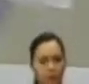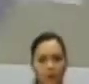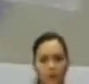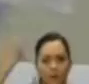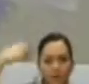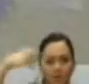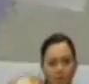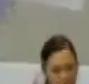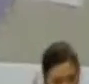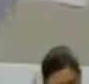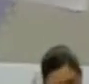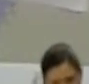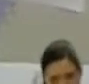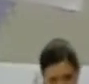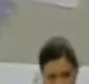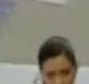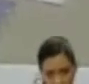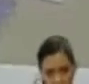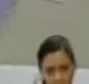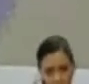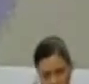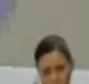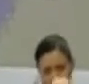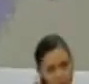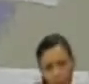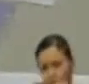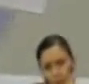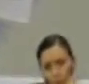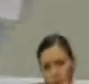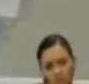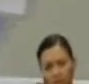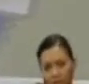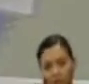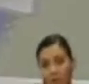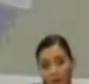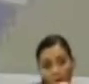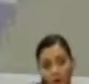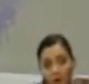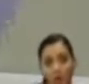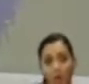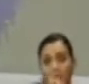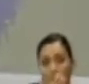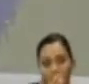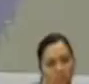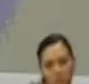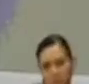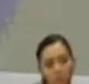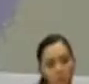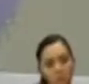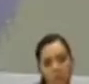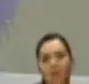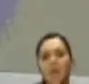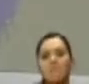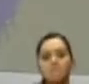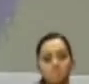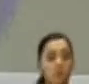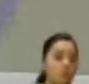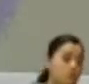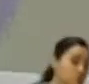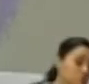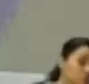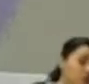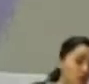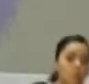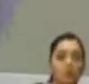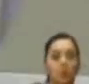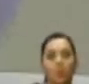disfrute la burocracia. Estas piscinas no se usan, no tienen agua caliente. Y se las mantiene, pues obviamente, limpias por elemental sentido de higiene.